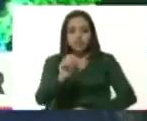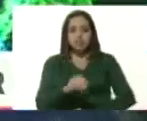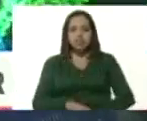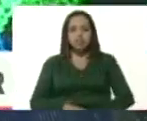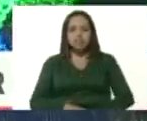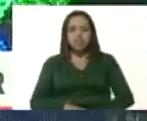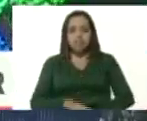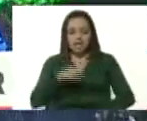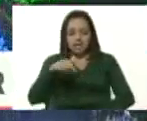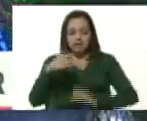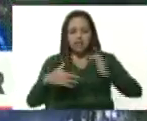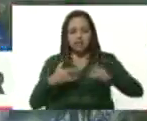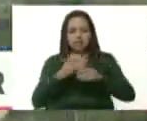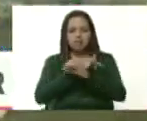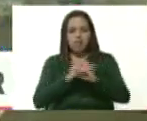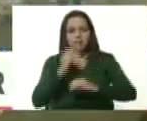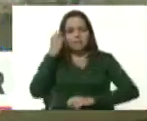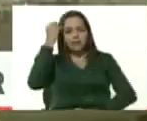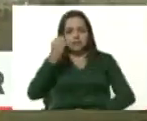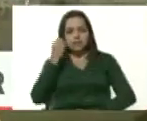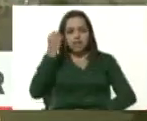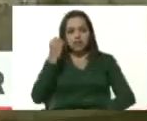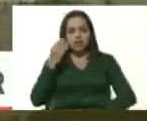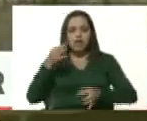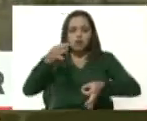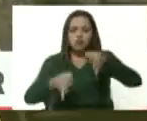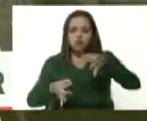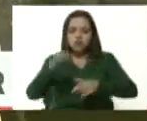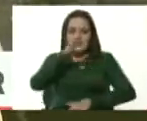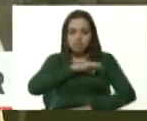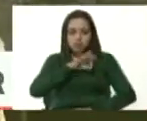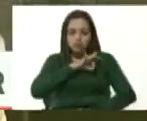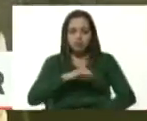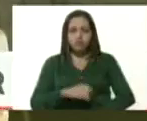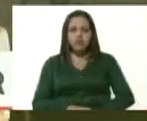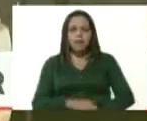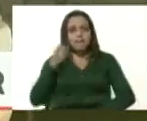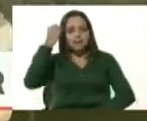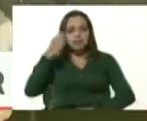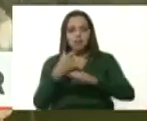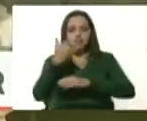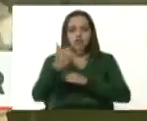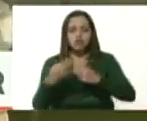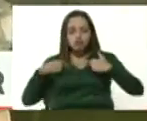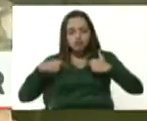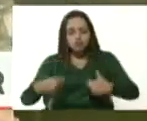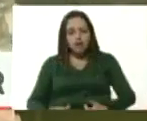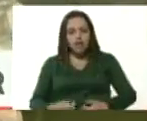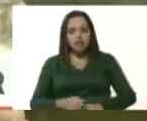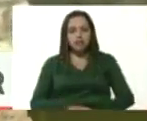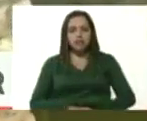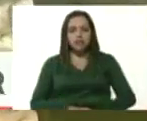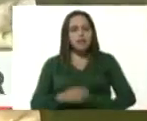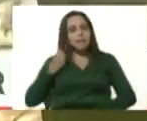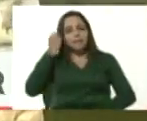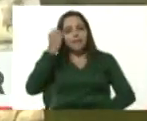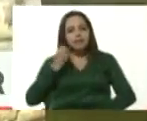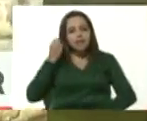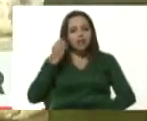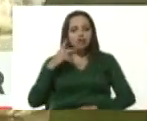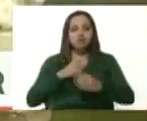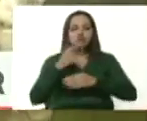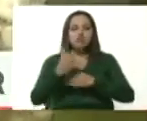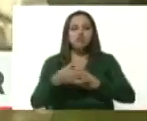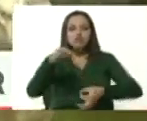esté concluida, pensando en la justicia social, pensando en este proyecto humanista, pensando en este proyecto